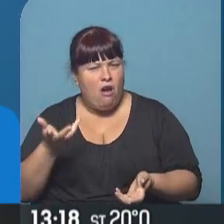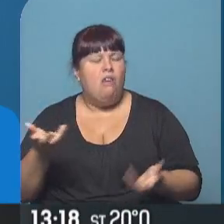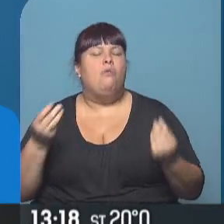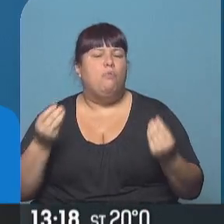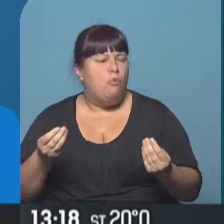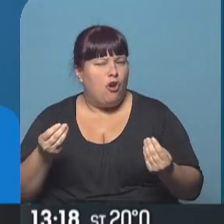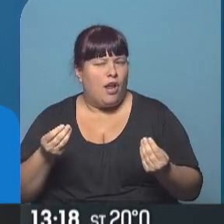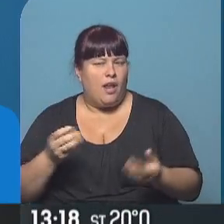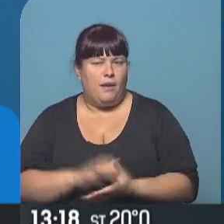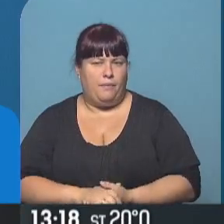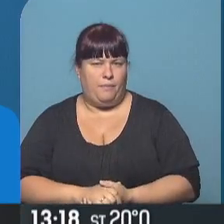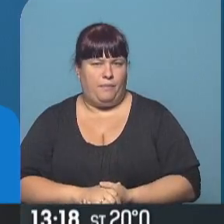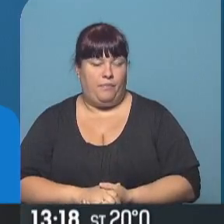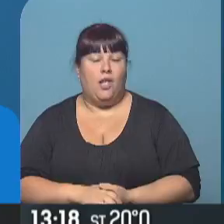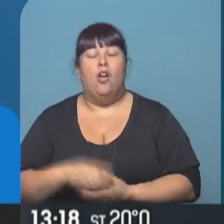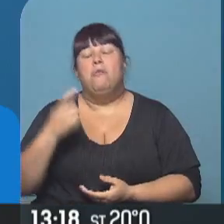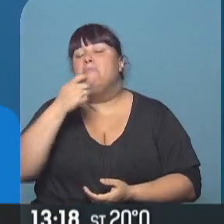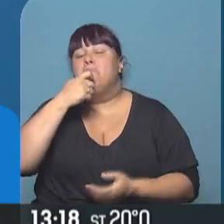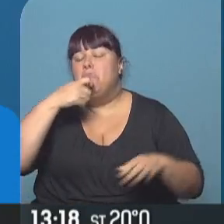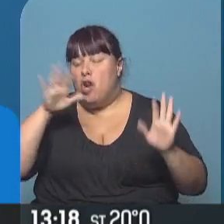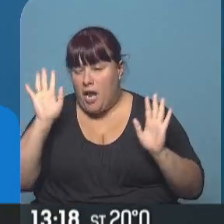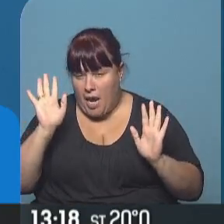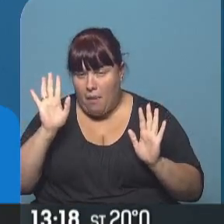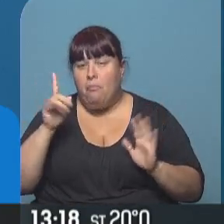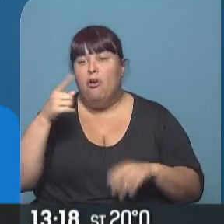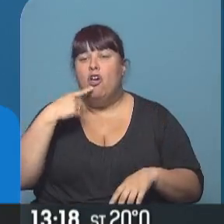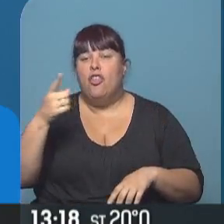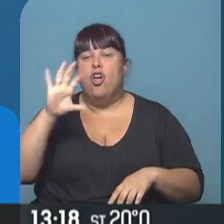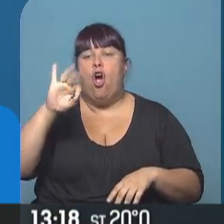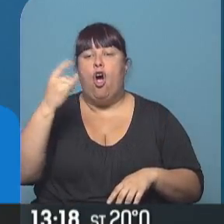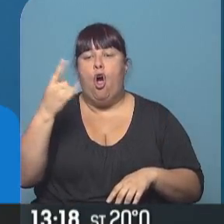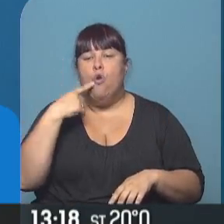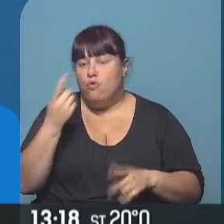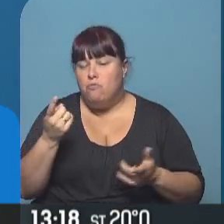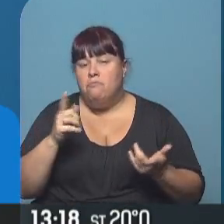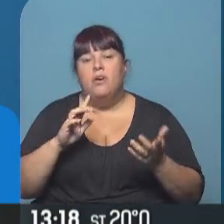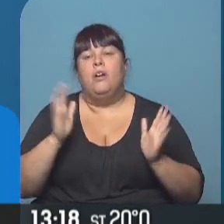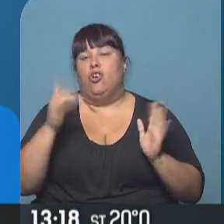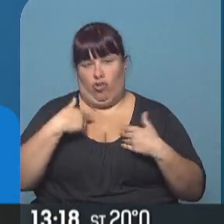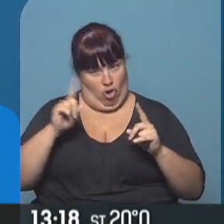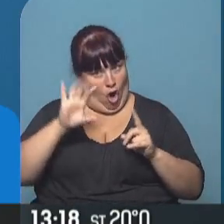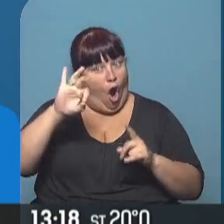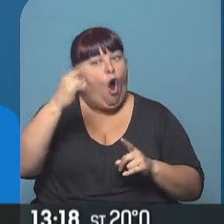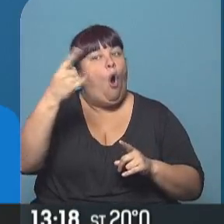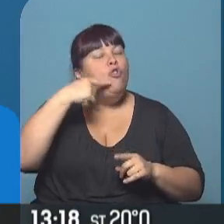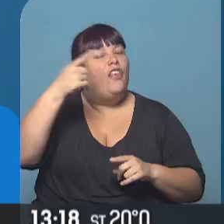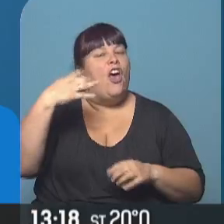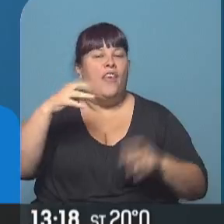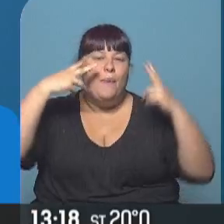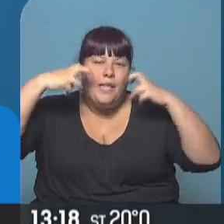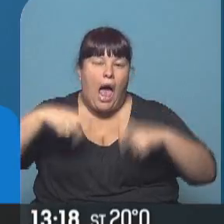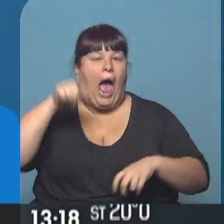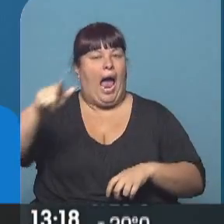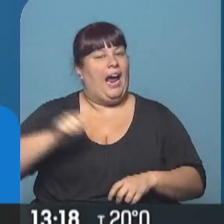¿Por qué? Porque supongamos que, como ha dicho Naciones Unidas, no quien habla, sino Naciones Unidas, debe investigarse